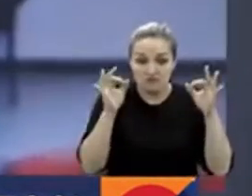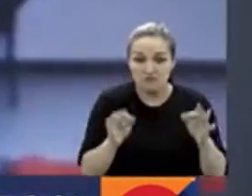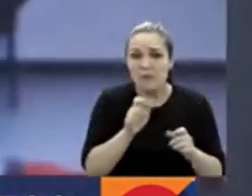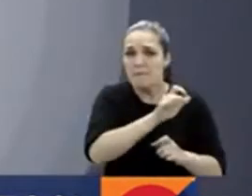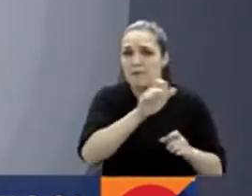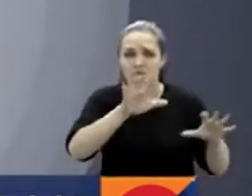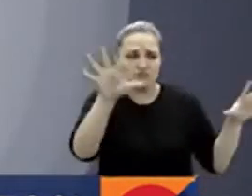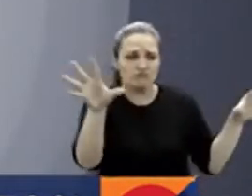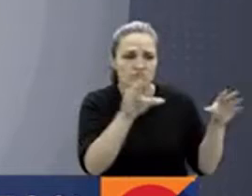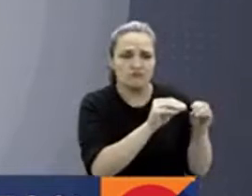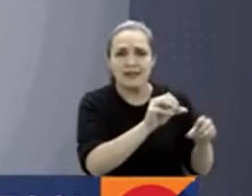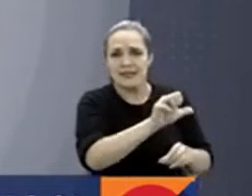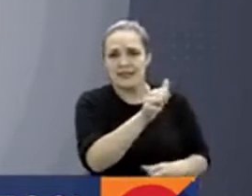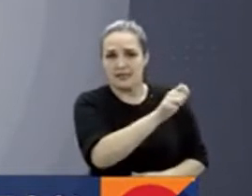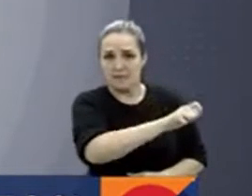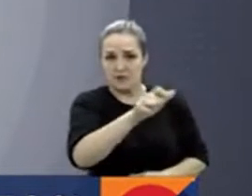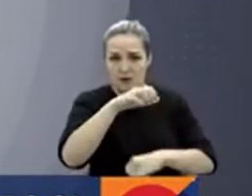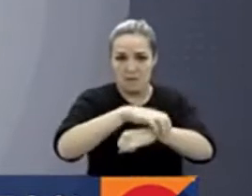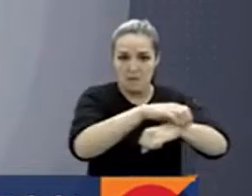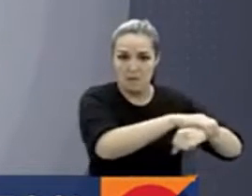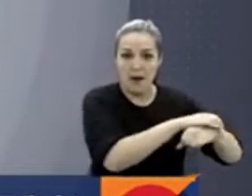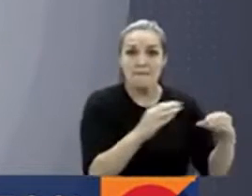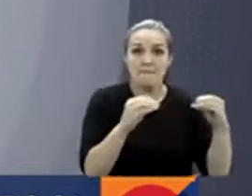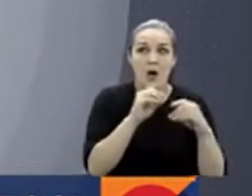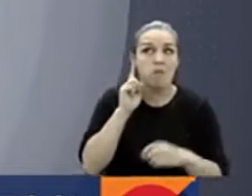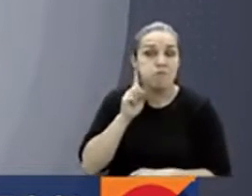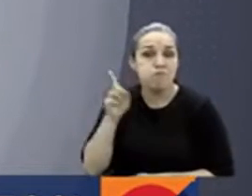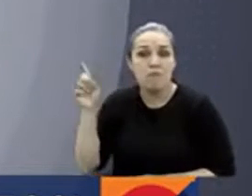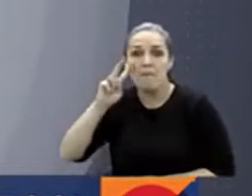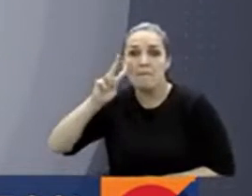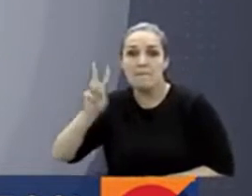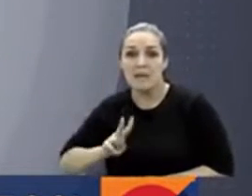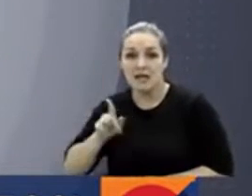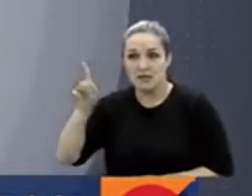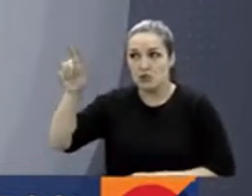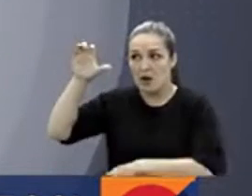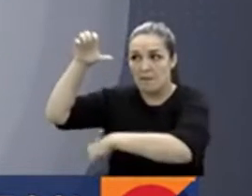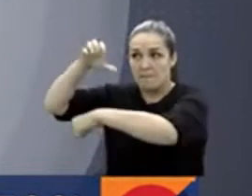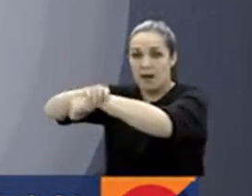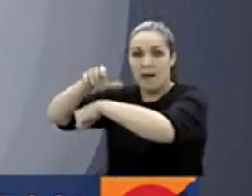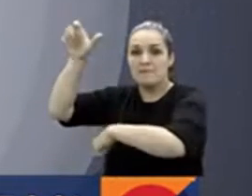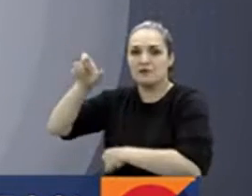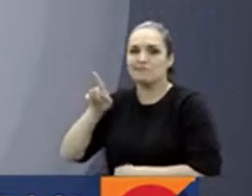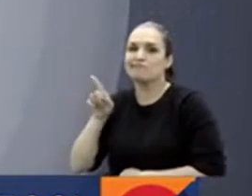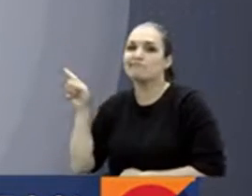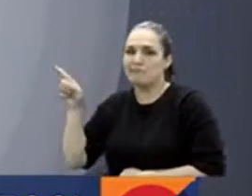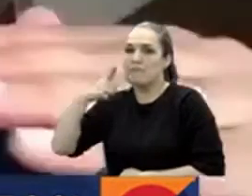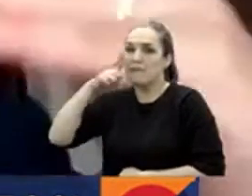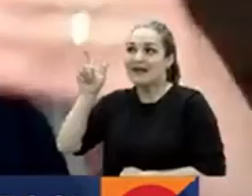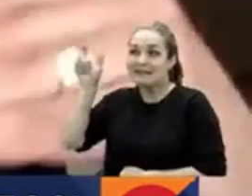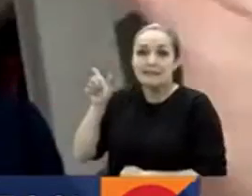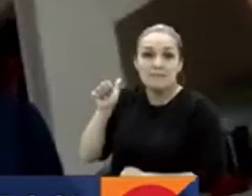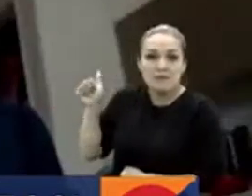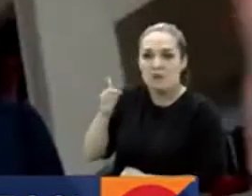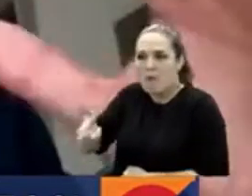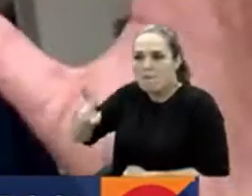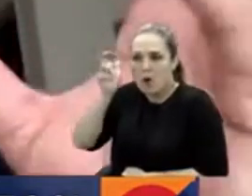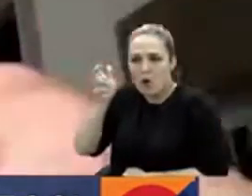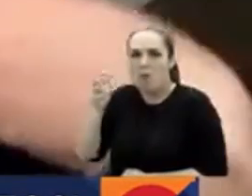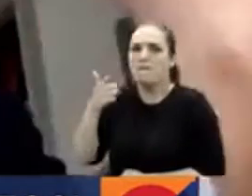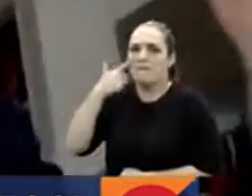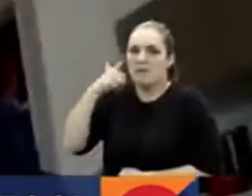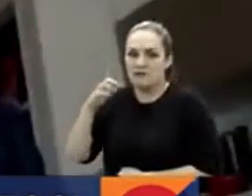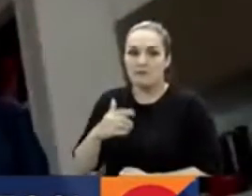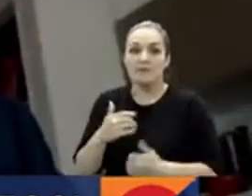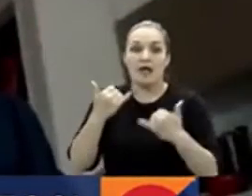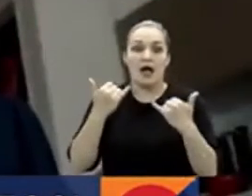de Pecci. Además, en Venezuela se encuentra detenido Gabriel Carlos Luis Salinas, uno de los supuestos asesinos de Pecci. Lo que viene ahora es